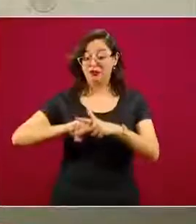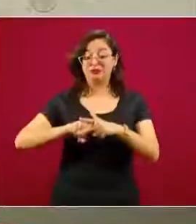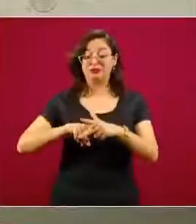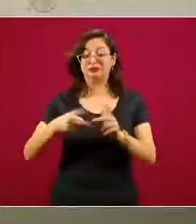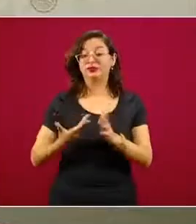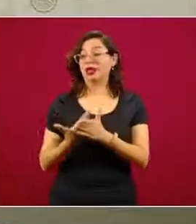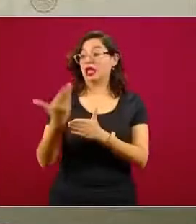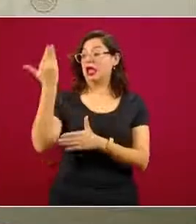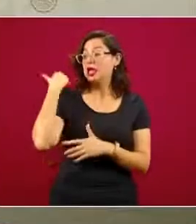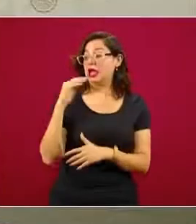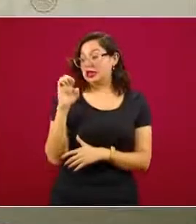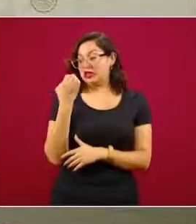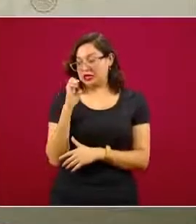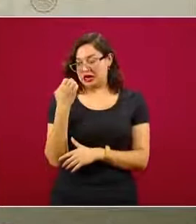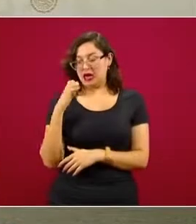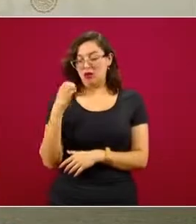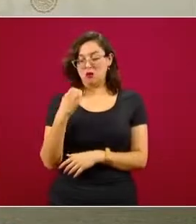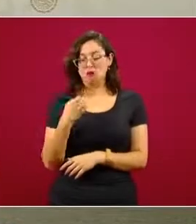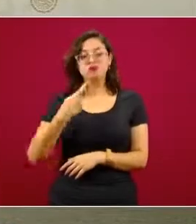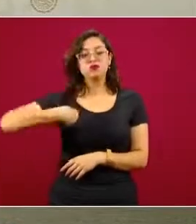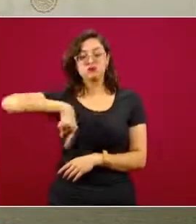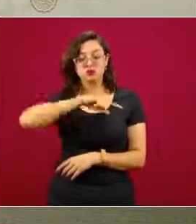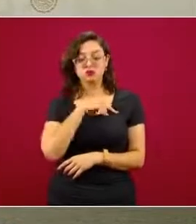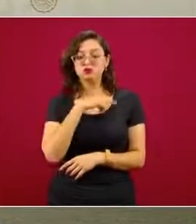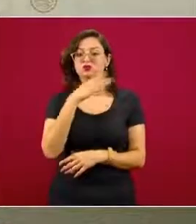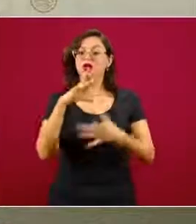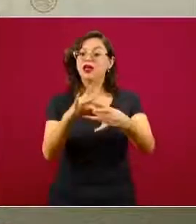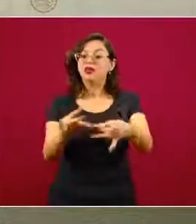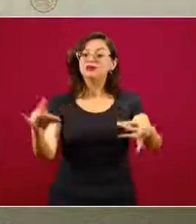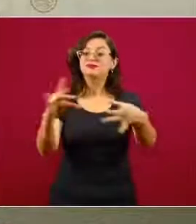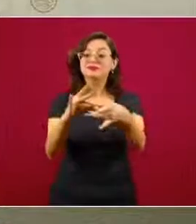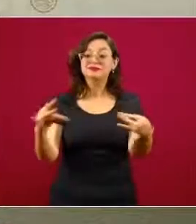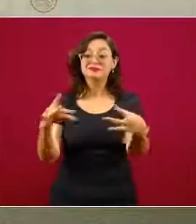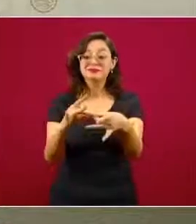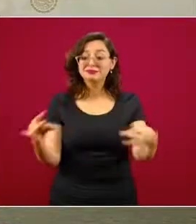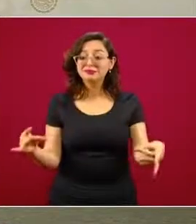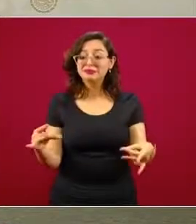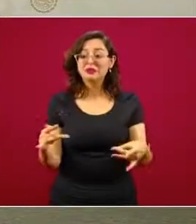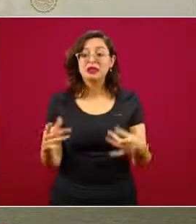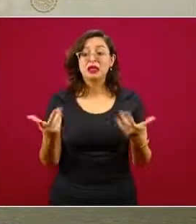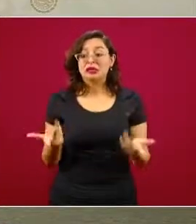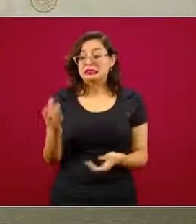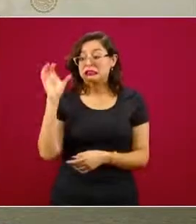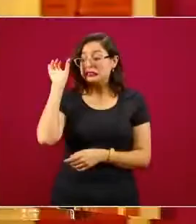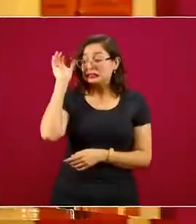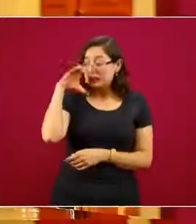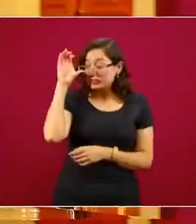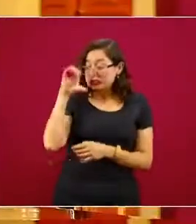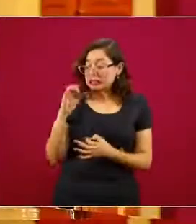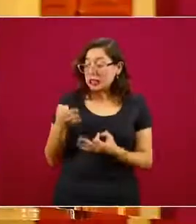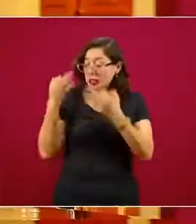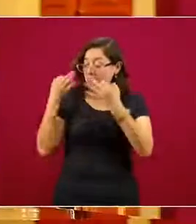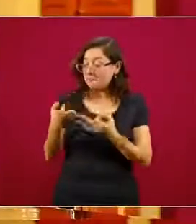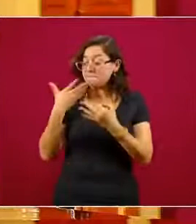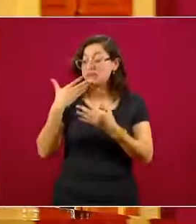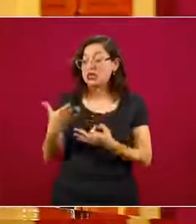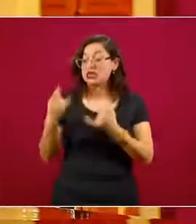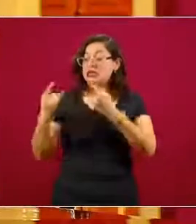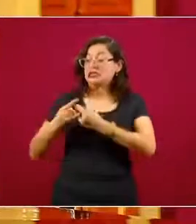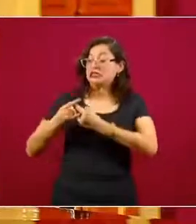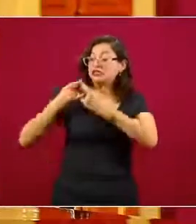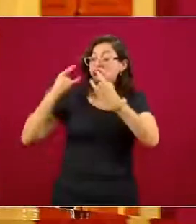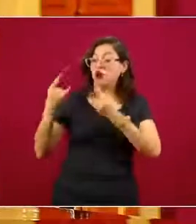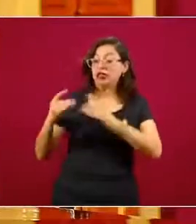habíamos expresado y lo seguimos expresando con una fundamentación técnica. No existe una evidencia científica clara en toda la historia de